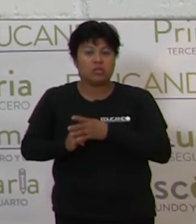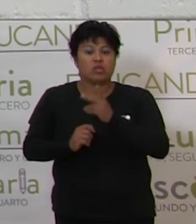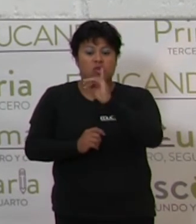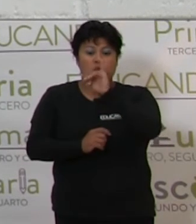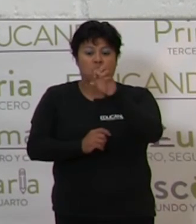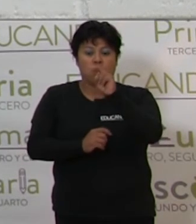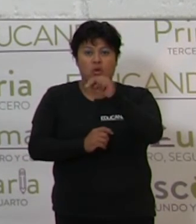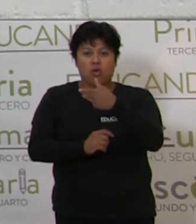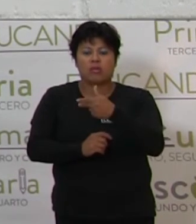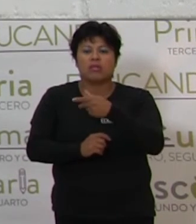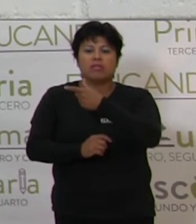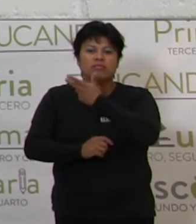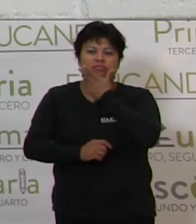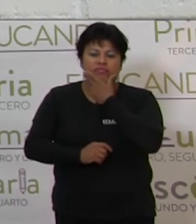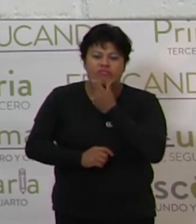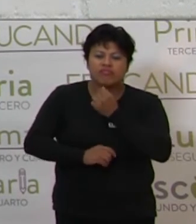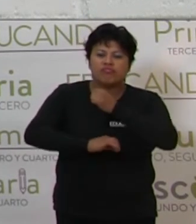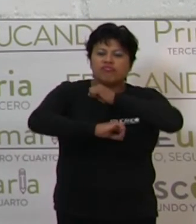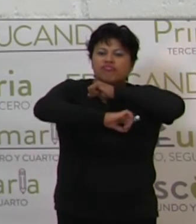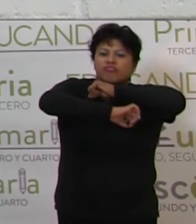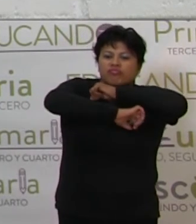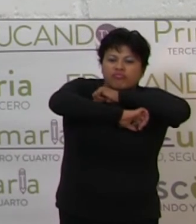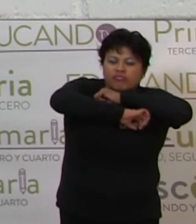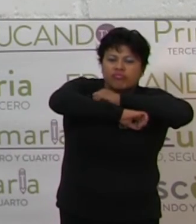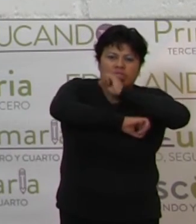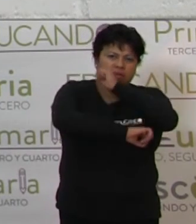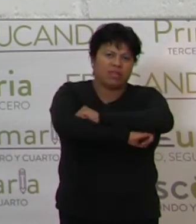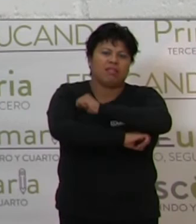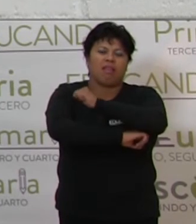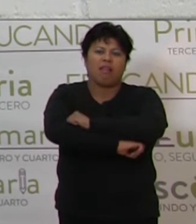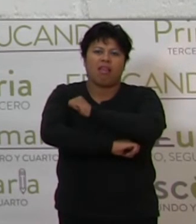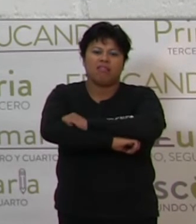tanto, John Poole espiaba desde su ventana.